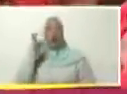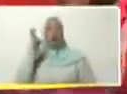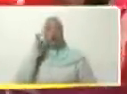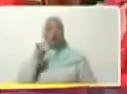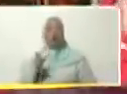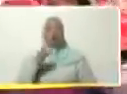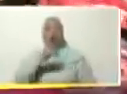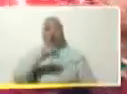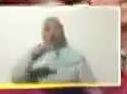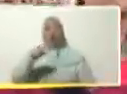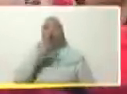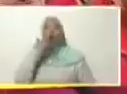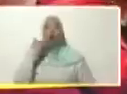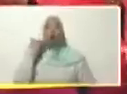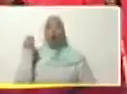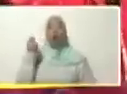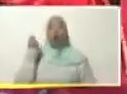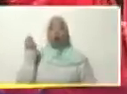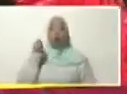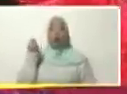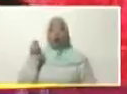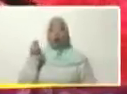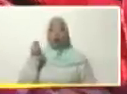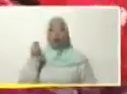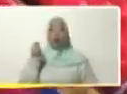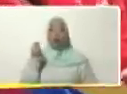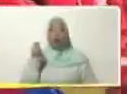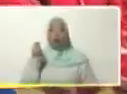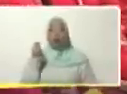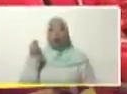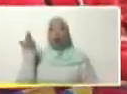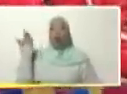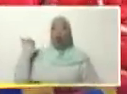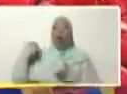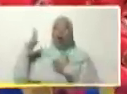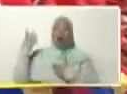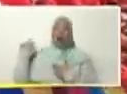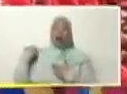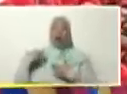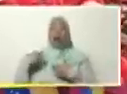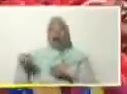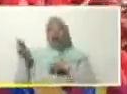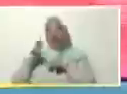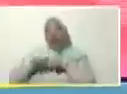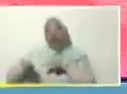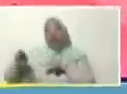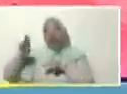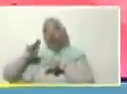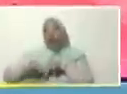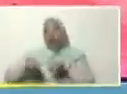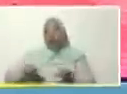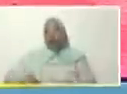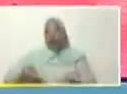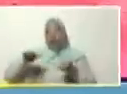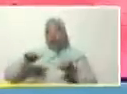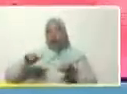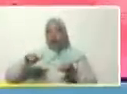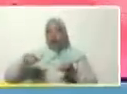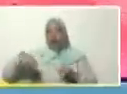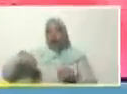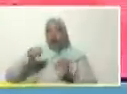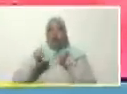Muchos de estos muchachos estaban todavía pequeñitos, algunos ni habían aprendido a caminar.